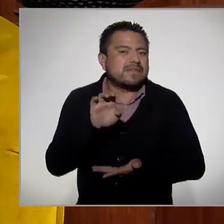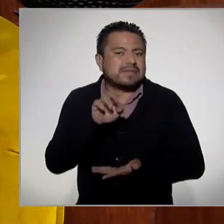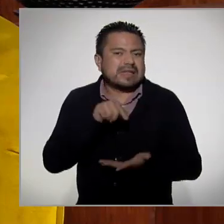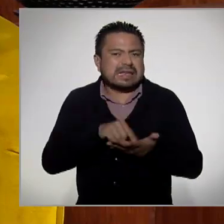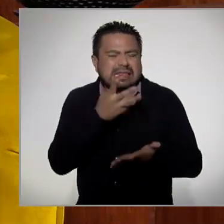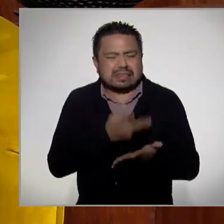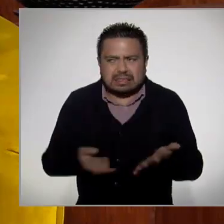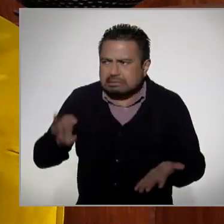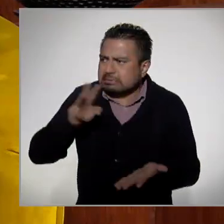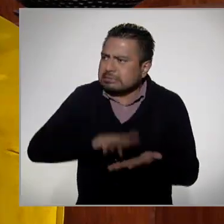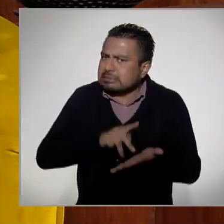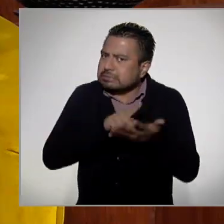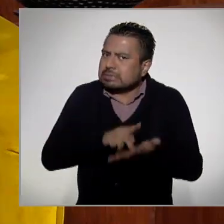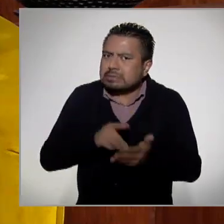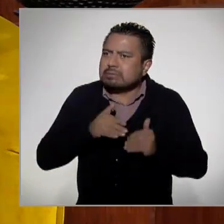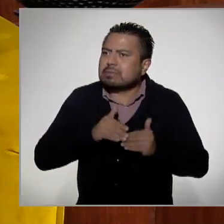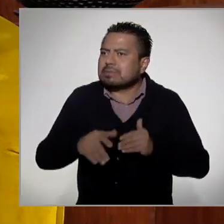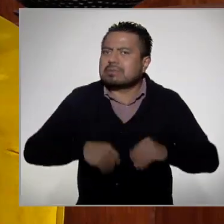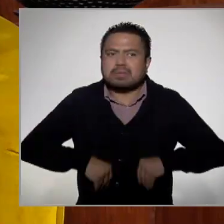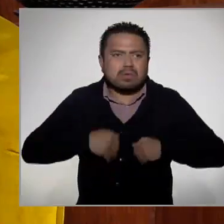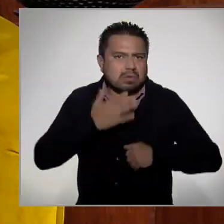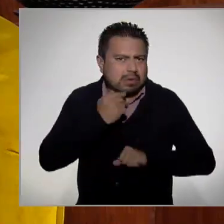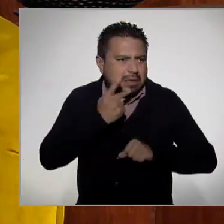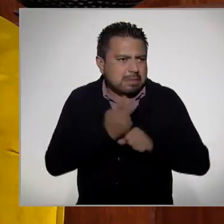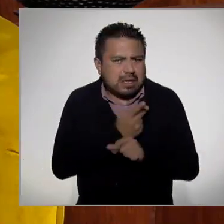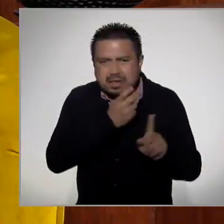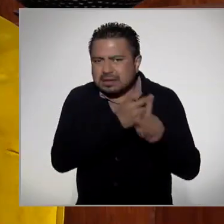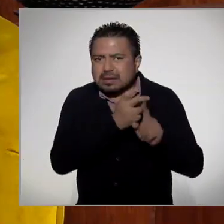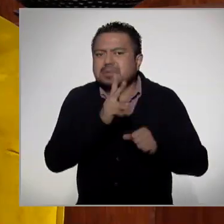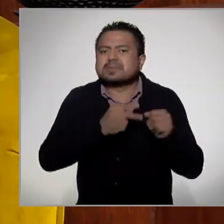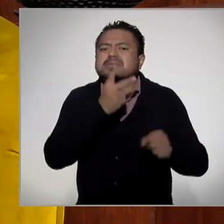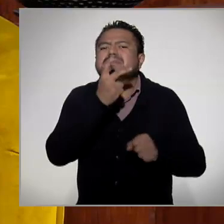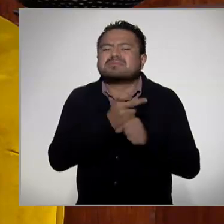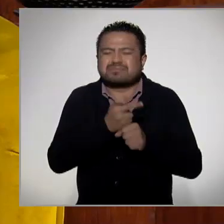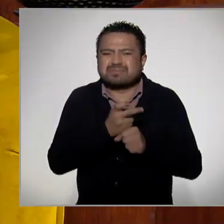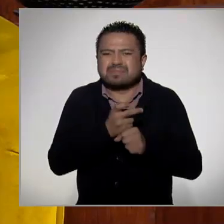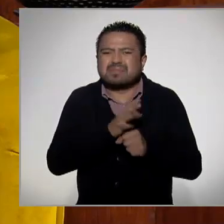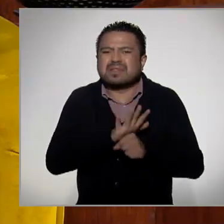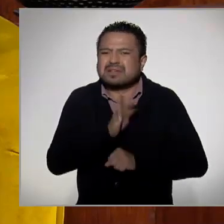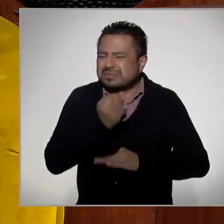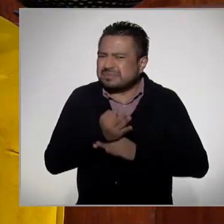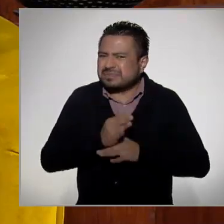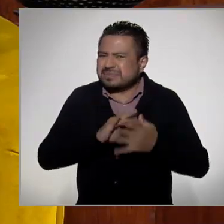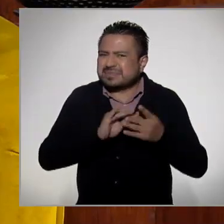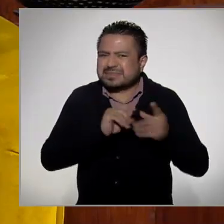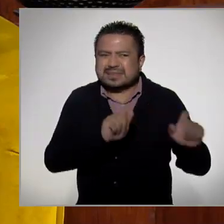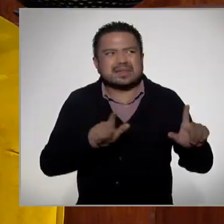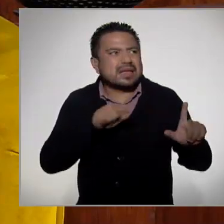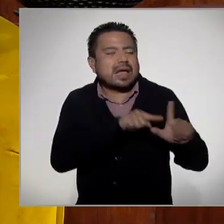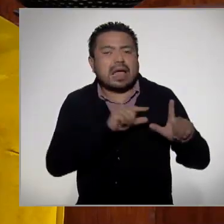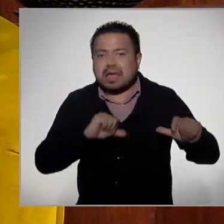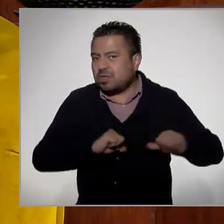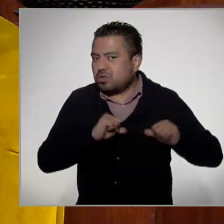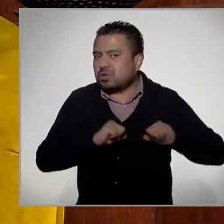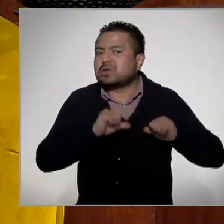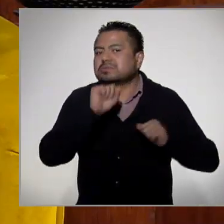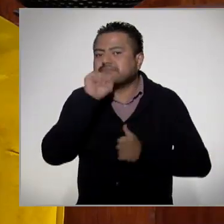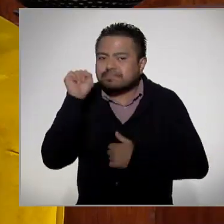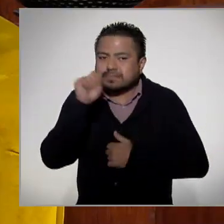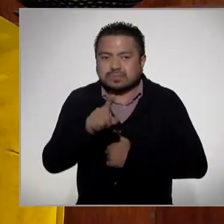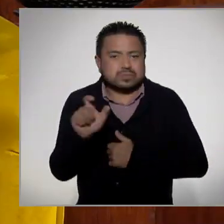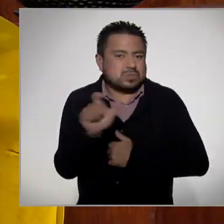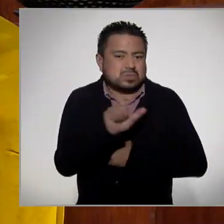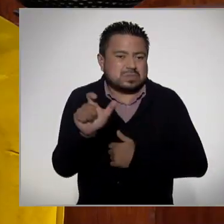triplica su peso en ninguna época de la vida sucede eso y el segundo pico que lo comentaron en la cápsula es en la adolescencia que es cuando